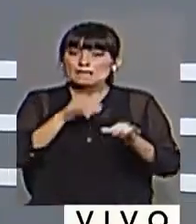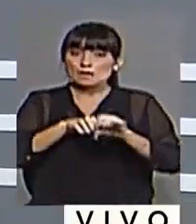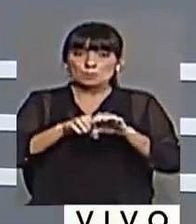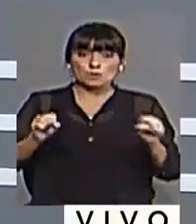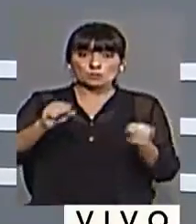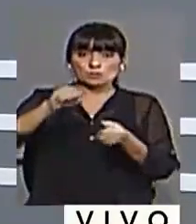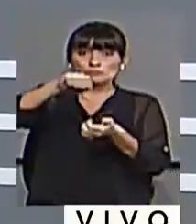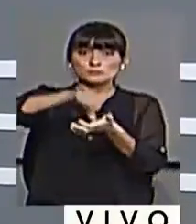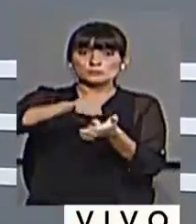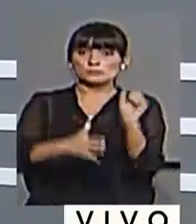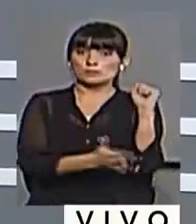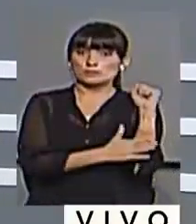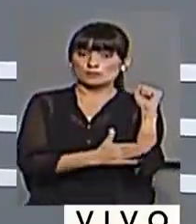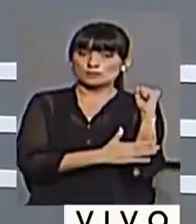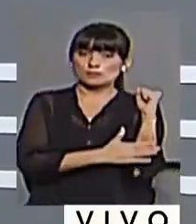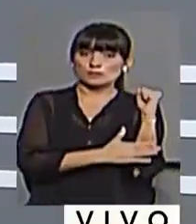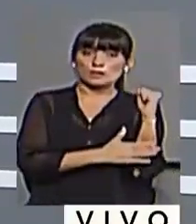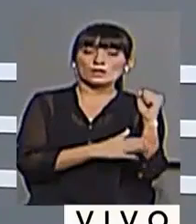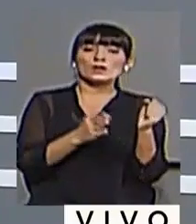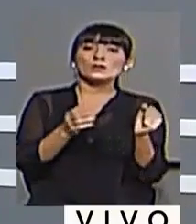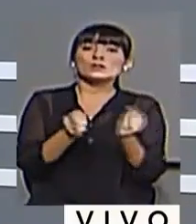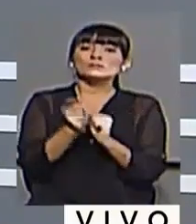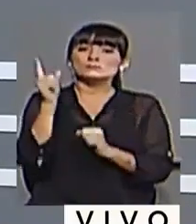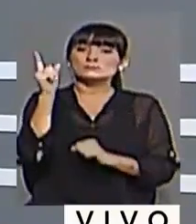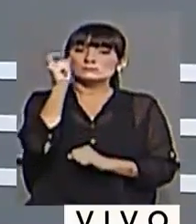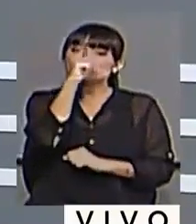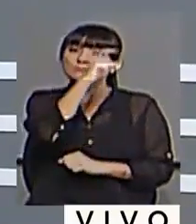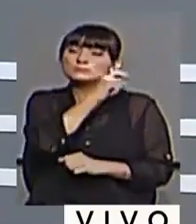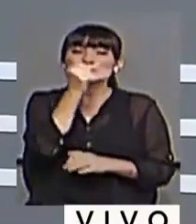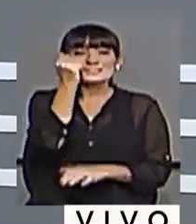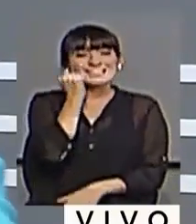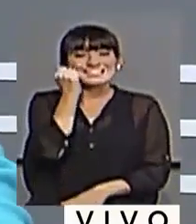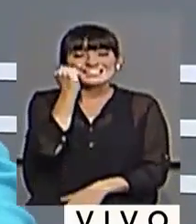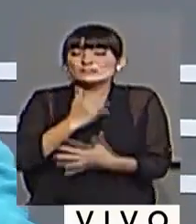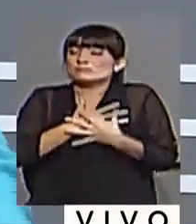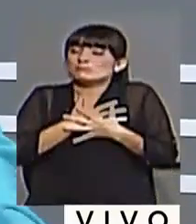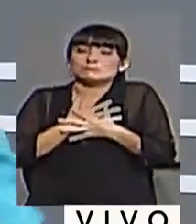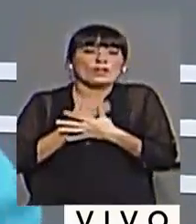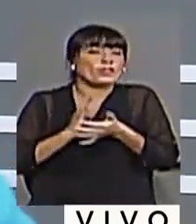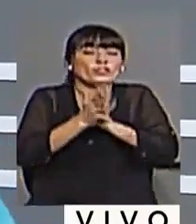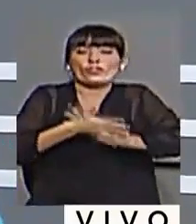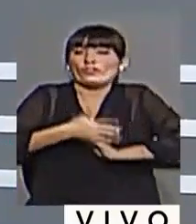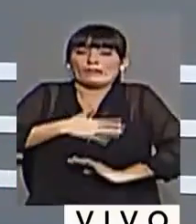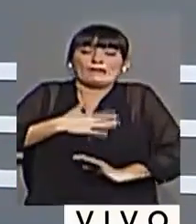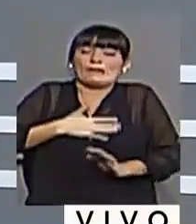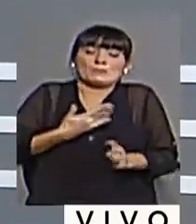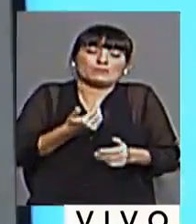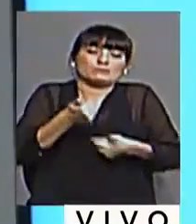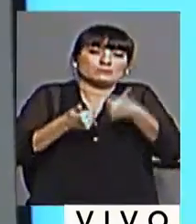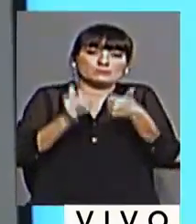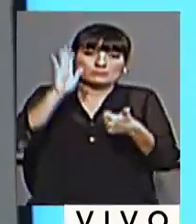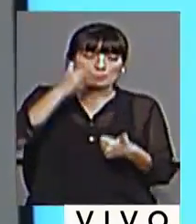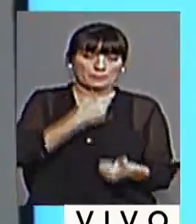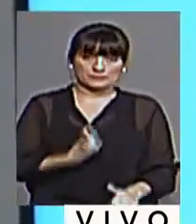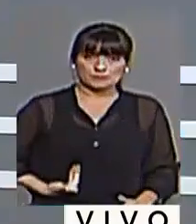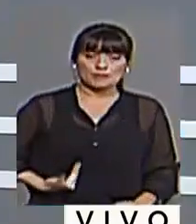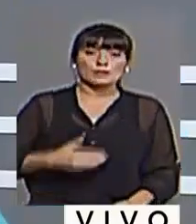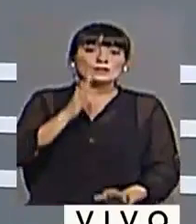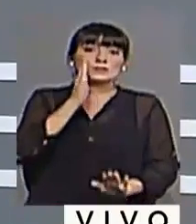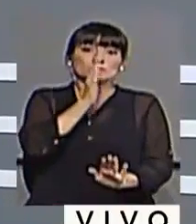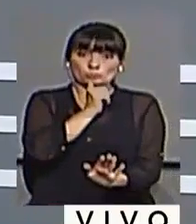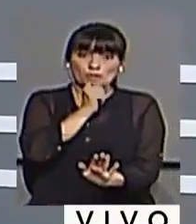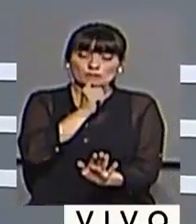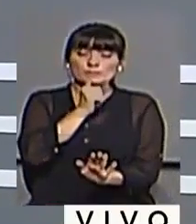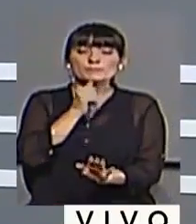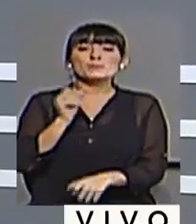de centro-izquierda con las dificultades de estos cariños, pasiones y lo que queramos con las candidaturas presidenciales. No tenerlo significa dos